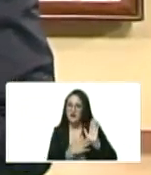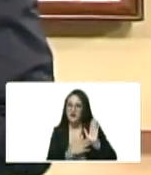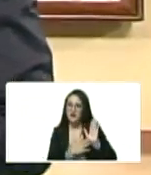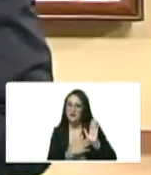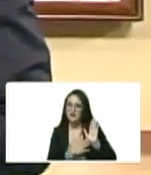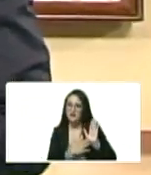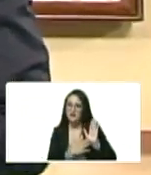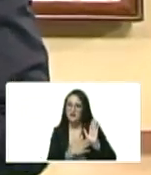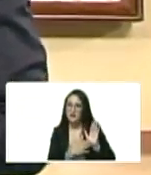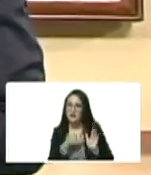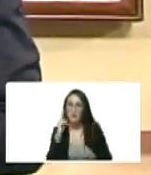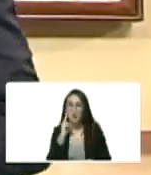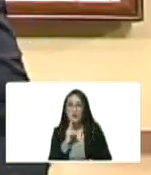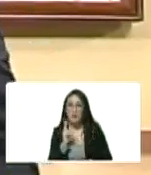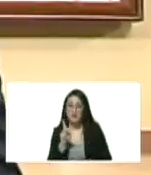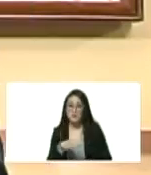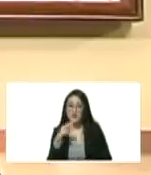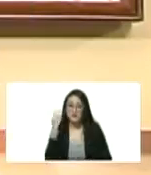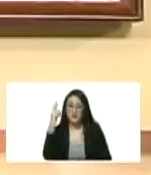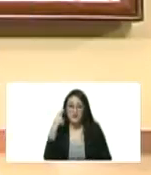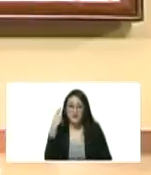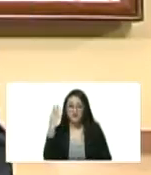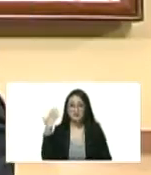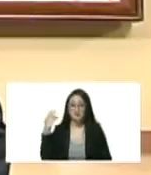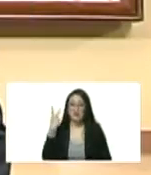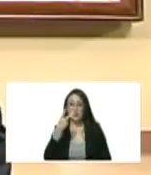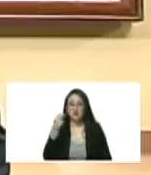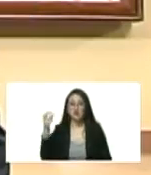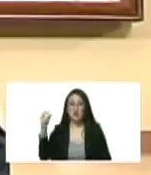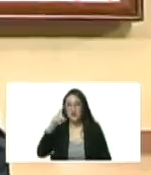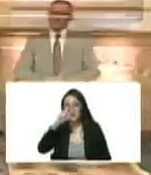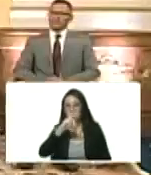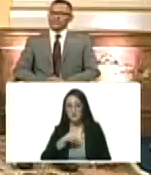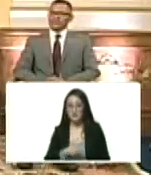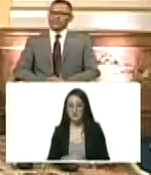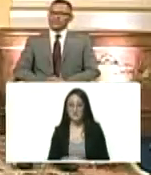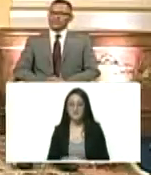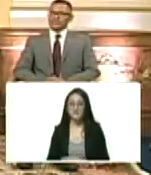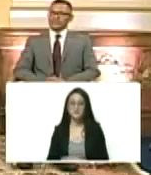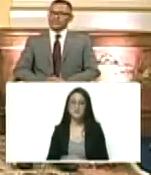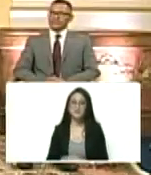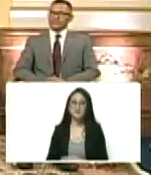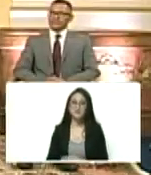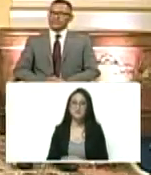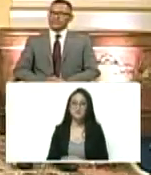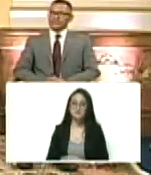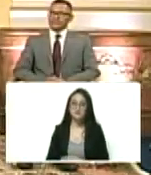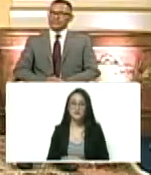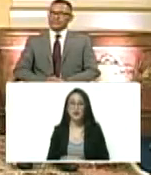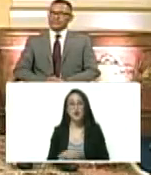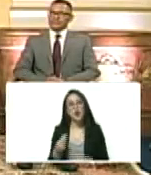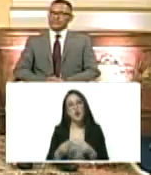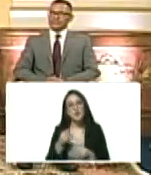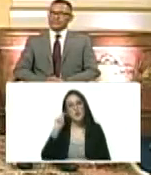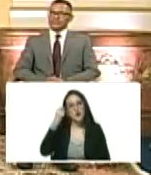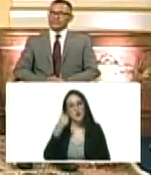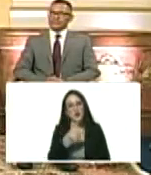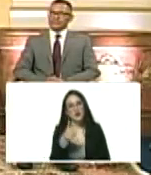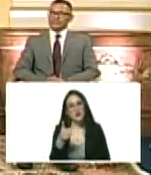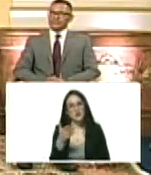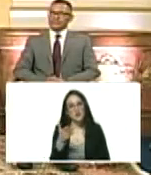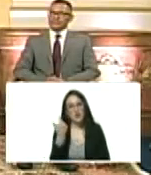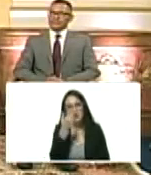como Bolívar le tocó también reflexionar hace 200 años, cómo se recuerda cada uno de los imperios en su